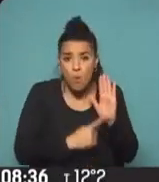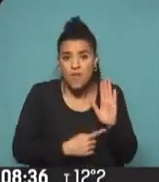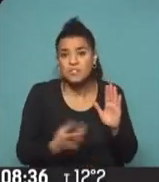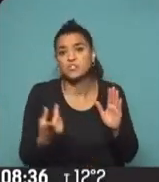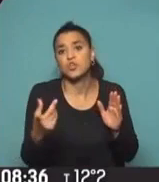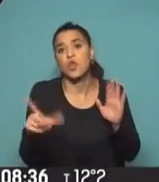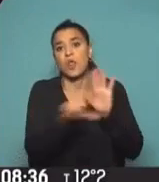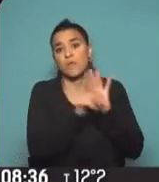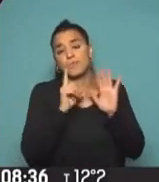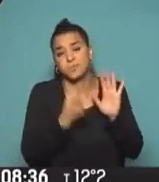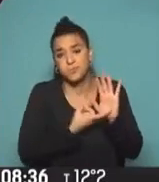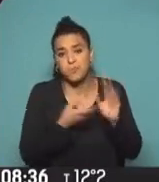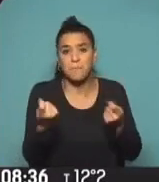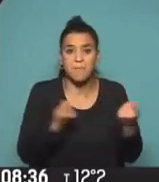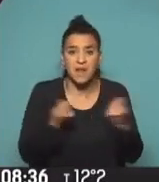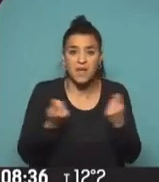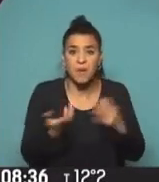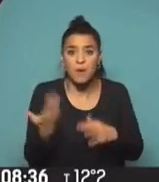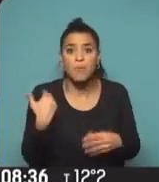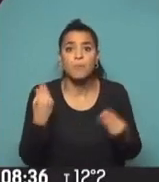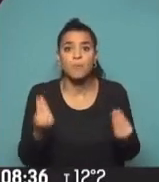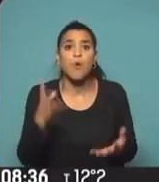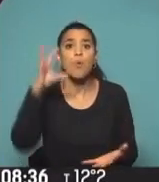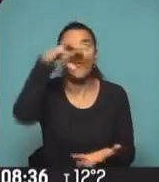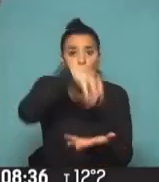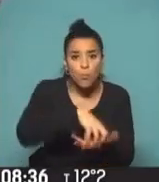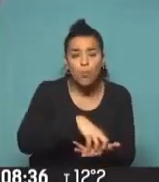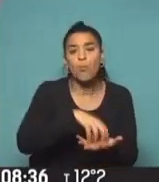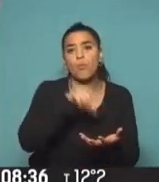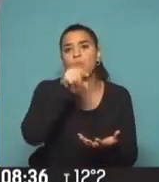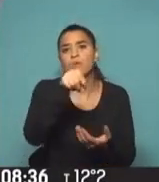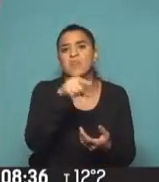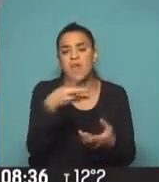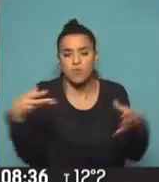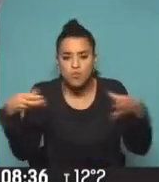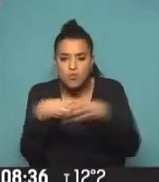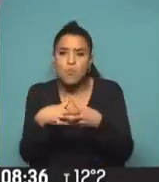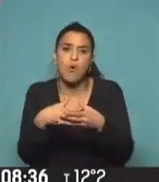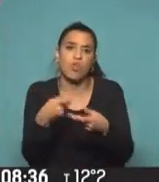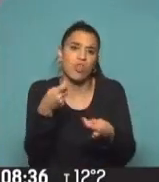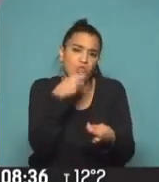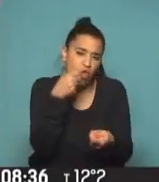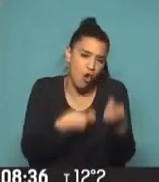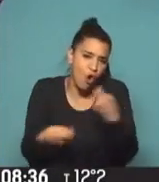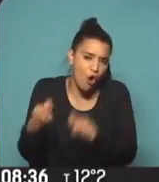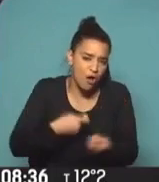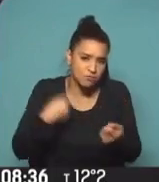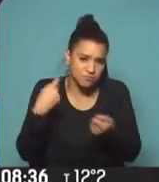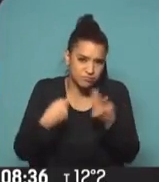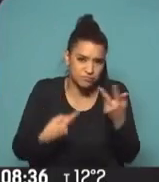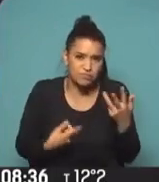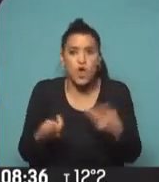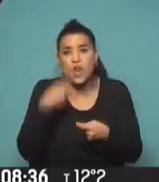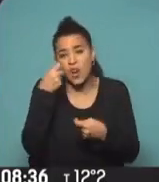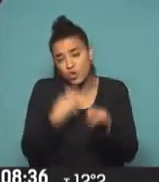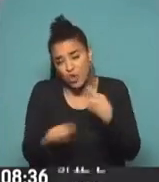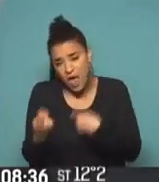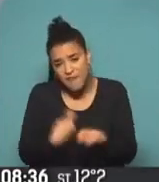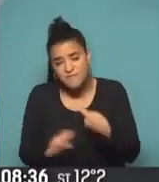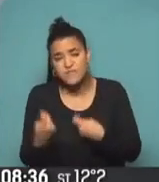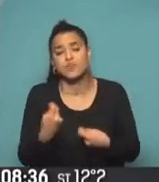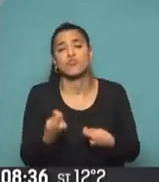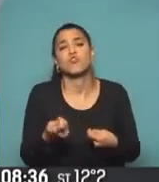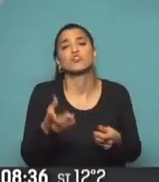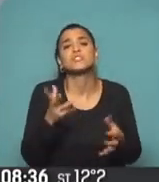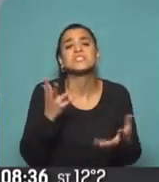manejada justamente como veíamos antes por los búnkeres los cárteles todo el entramado que tiene que ver con el narcotráfico que tiene que ver